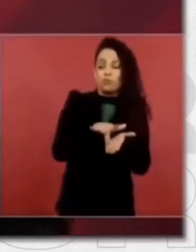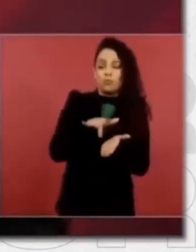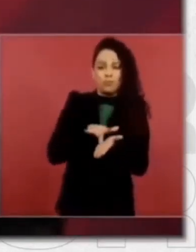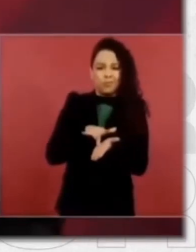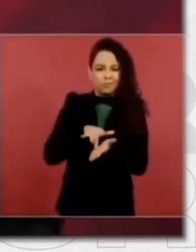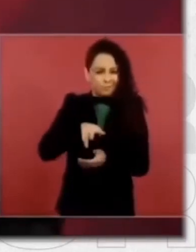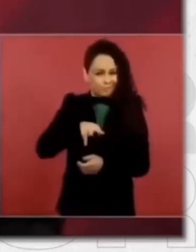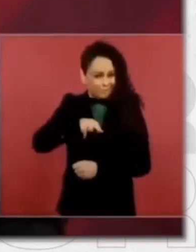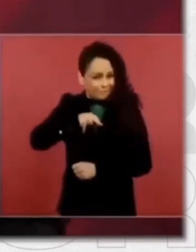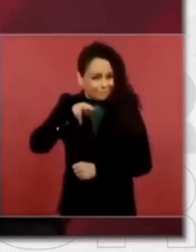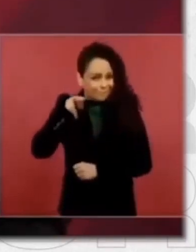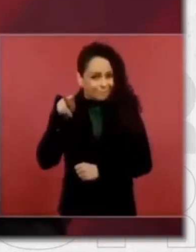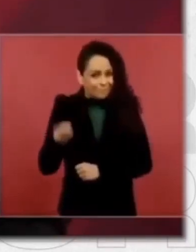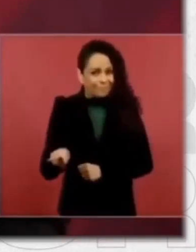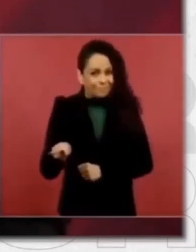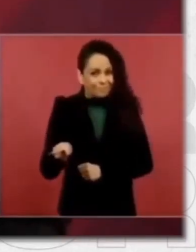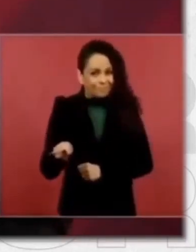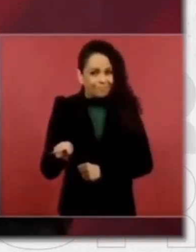realidad